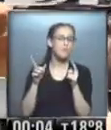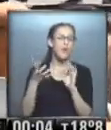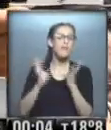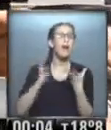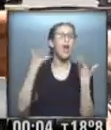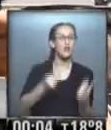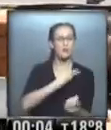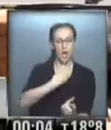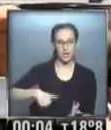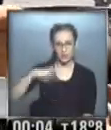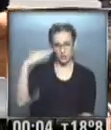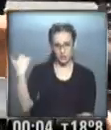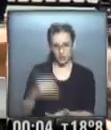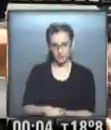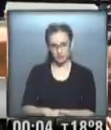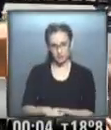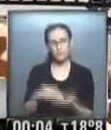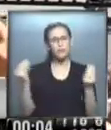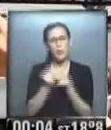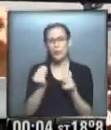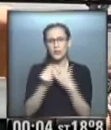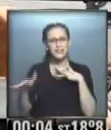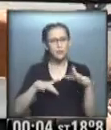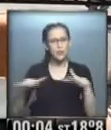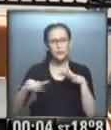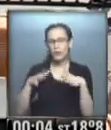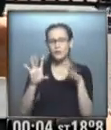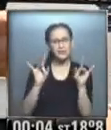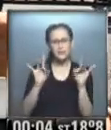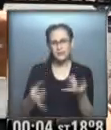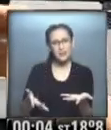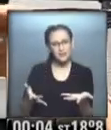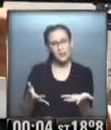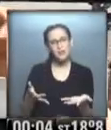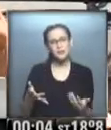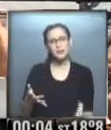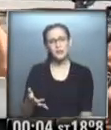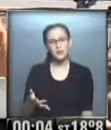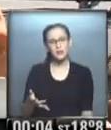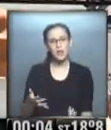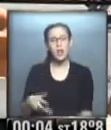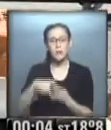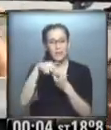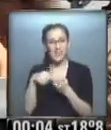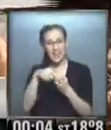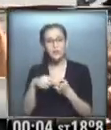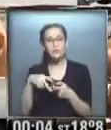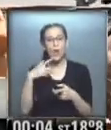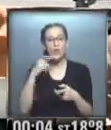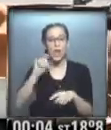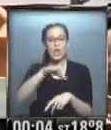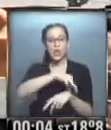oportunidades, hay distintas situaciones que se han generado en la cual han funcionado los mecanismos para que